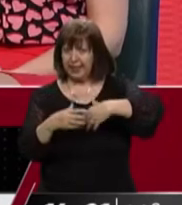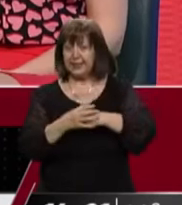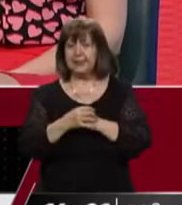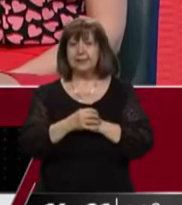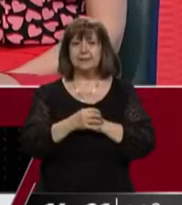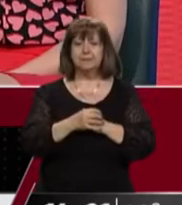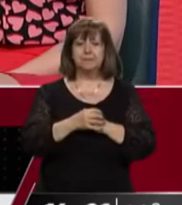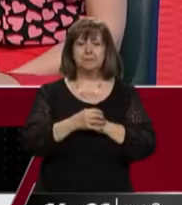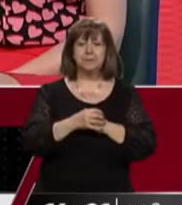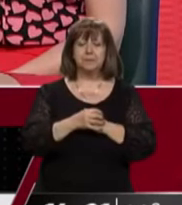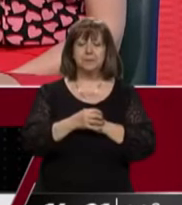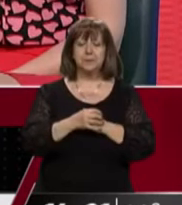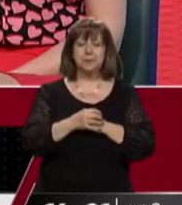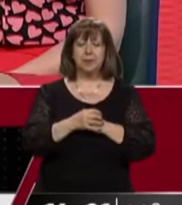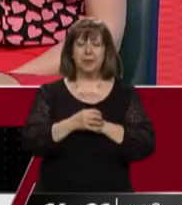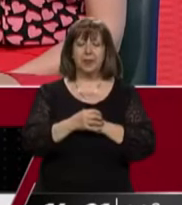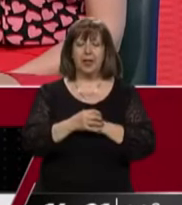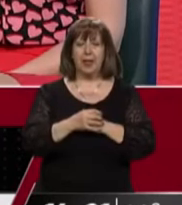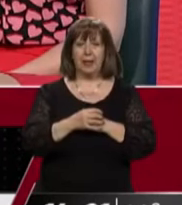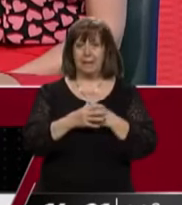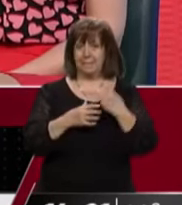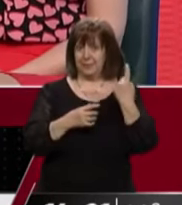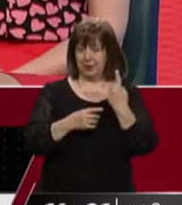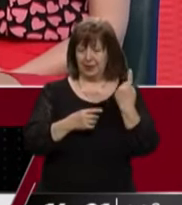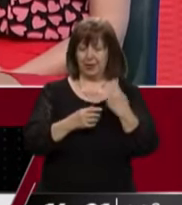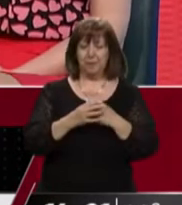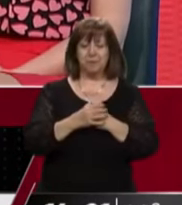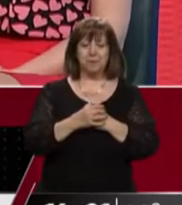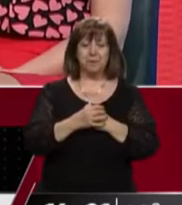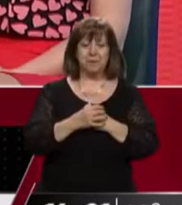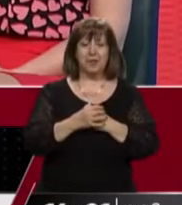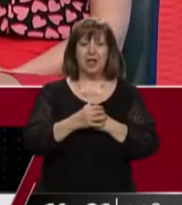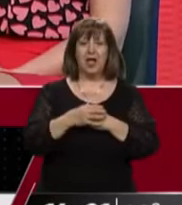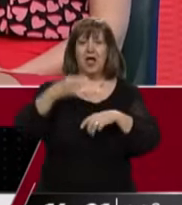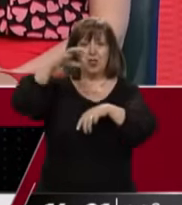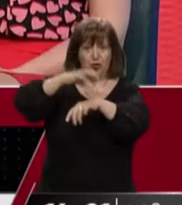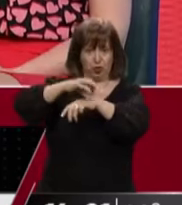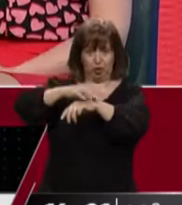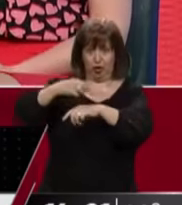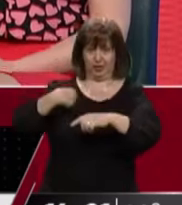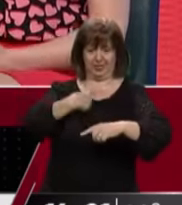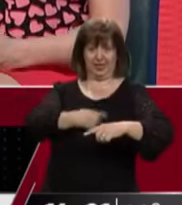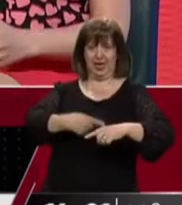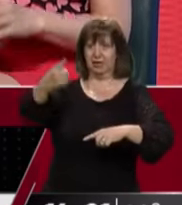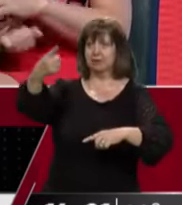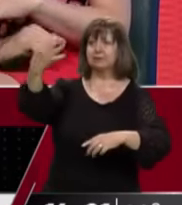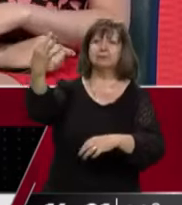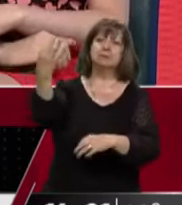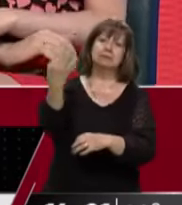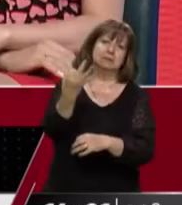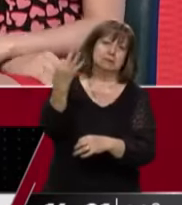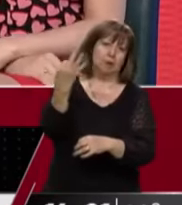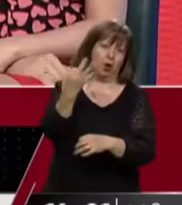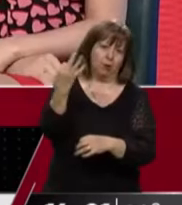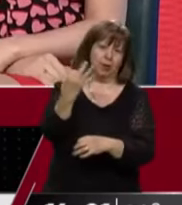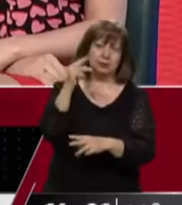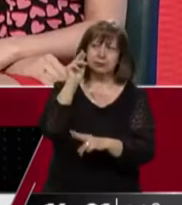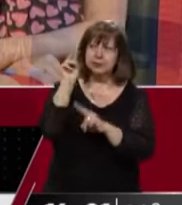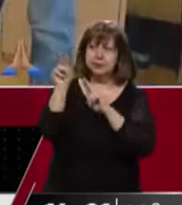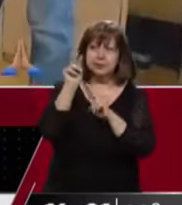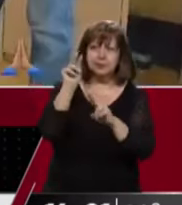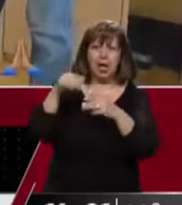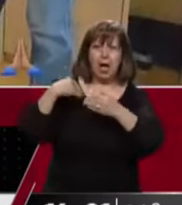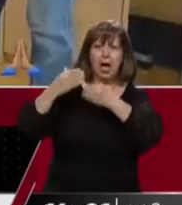Y mira, primero que nada, los médicos allá en China, excelentes, excelentes. Sí, vimos